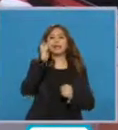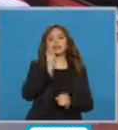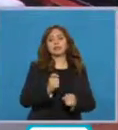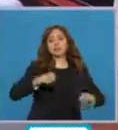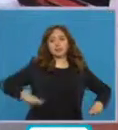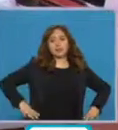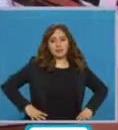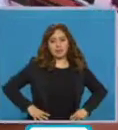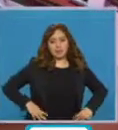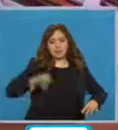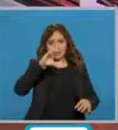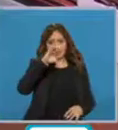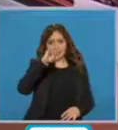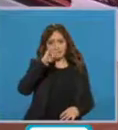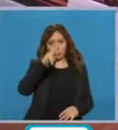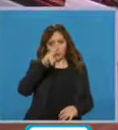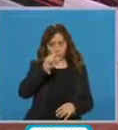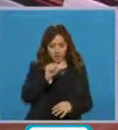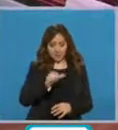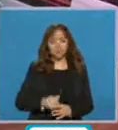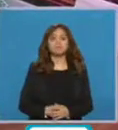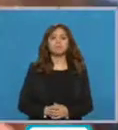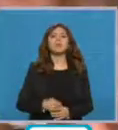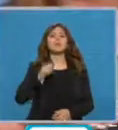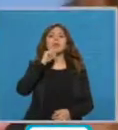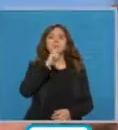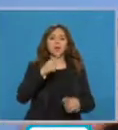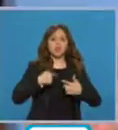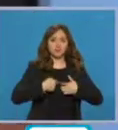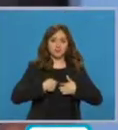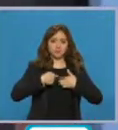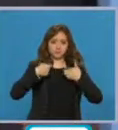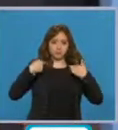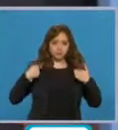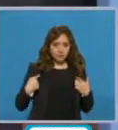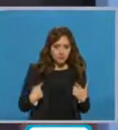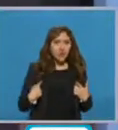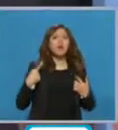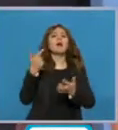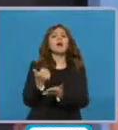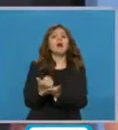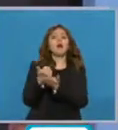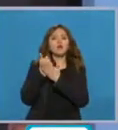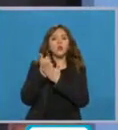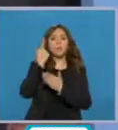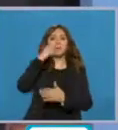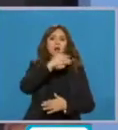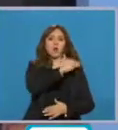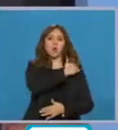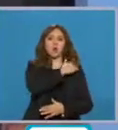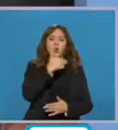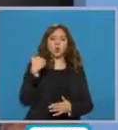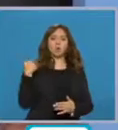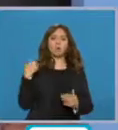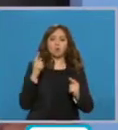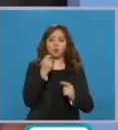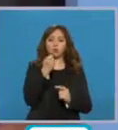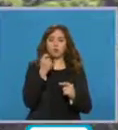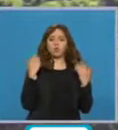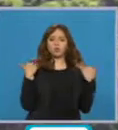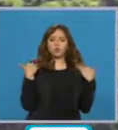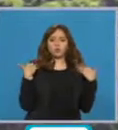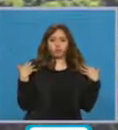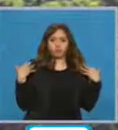nota que hay una cintura, ¿no? Exactamente. Y luego este escote como en corazón también te ayuda También como te a ayuda los hombros, ¿no? Exacto, porque suaviza la parte